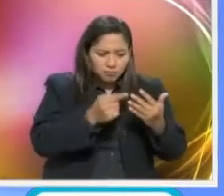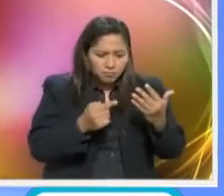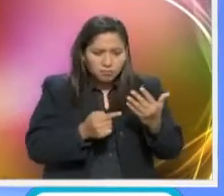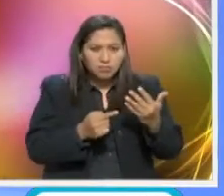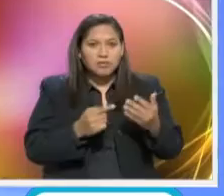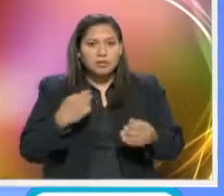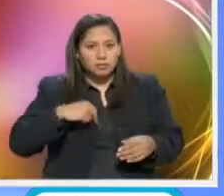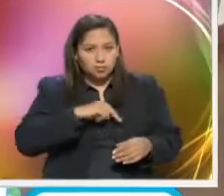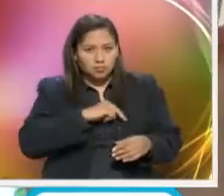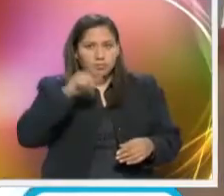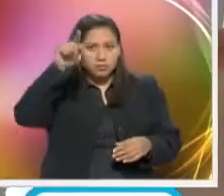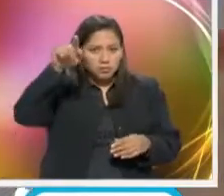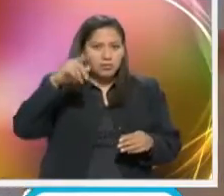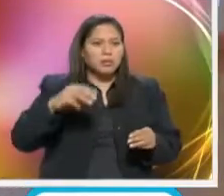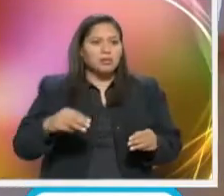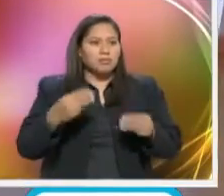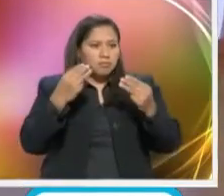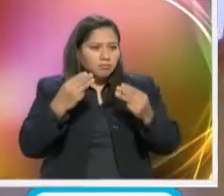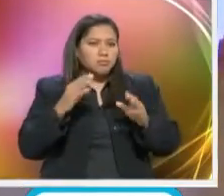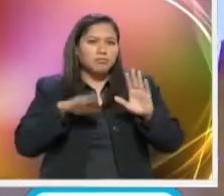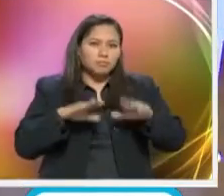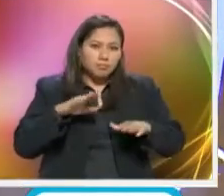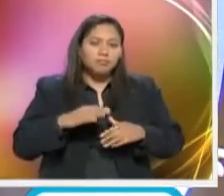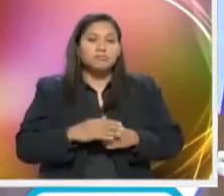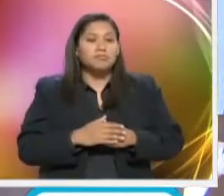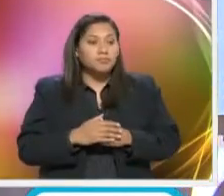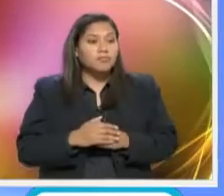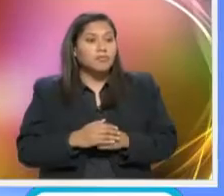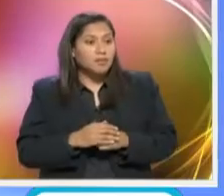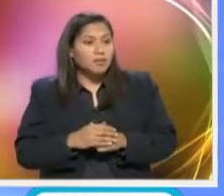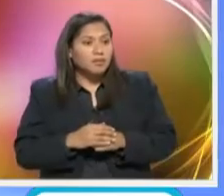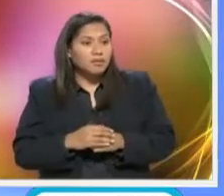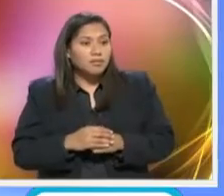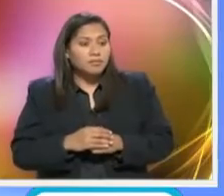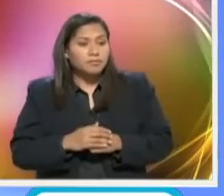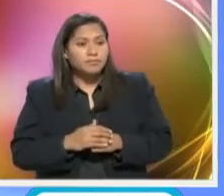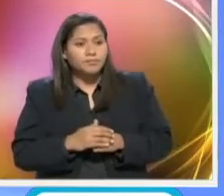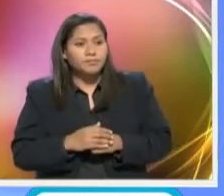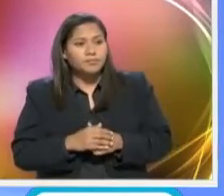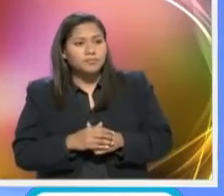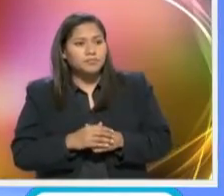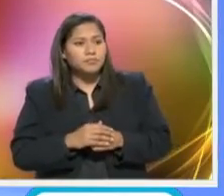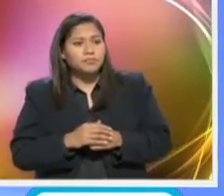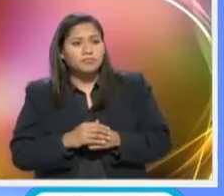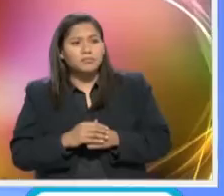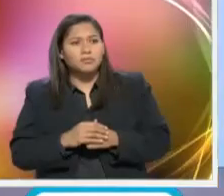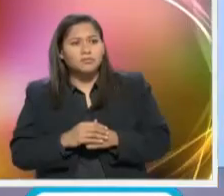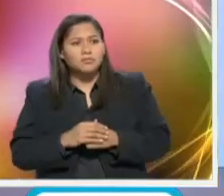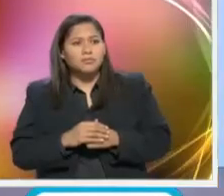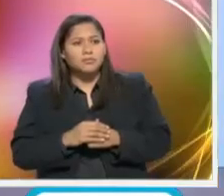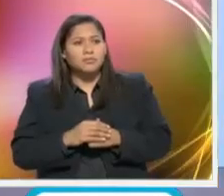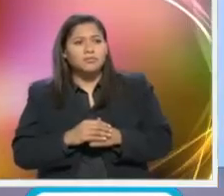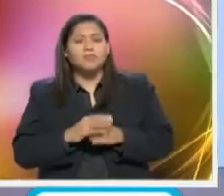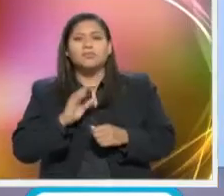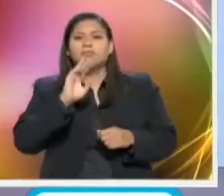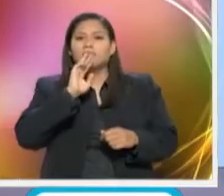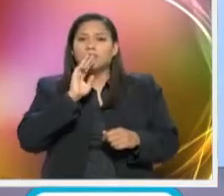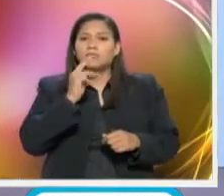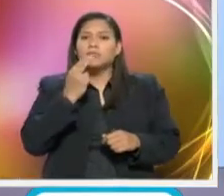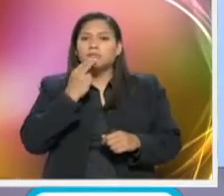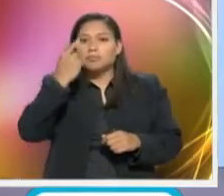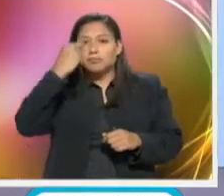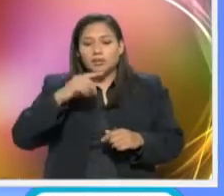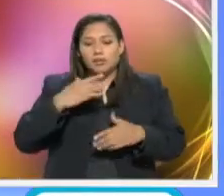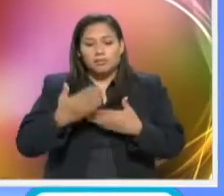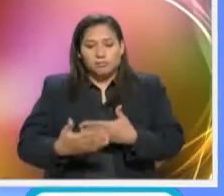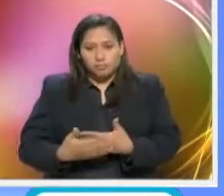productos que podemos encontrar en el mercado que pues utilizan las madres que van a embarazarse? Y las